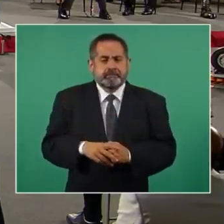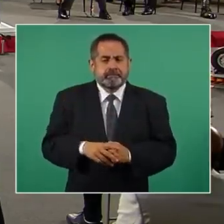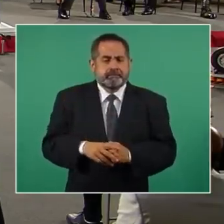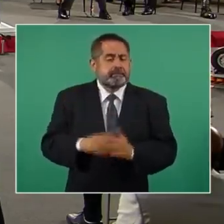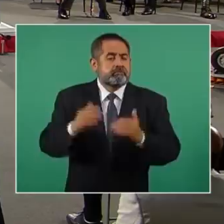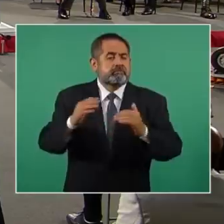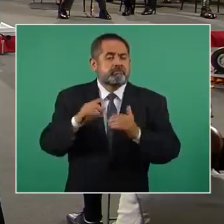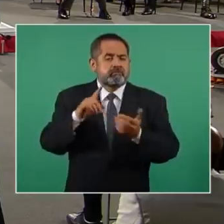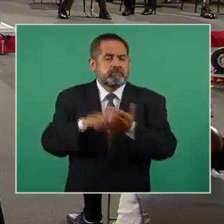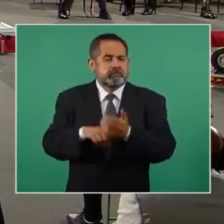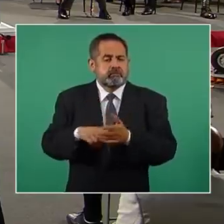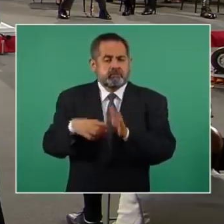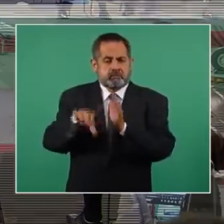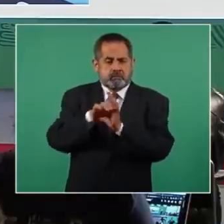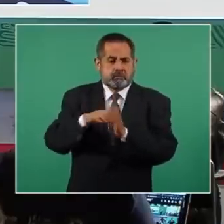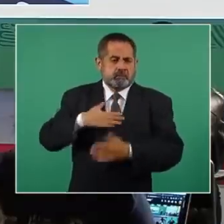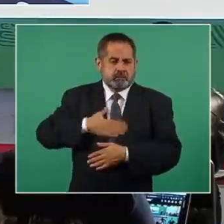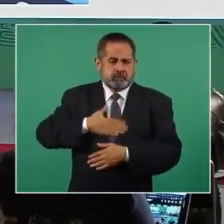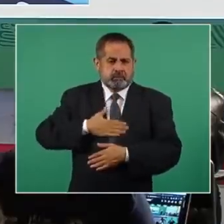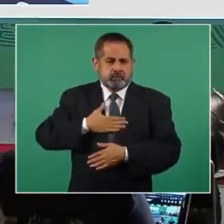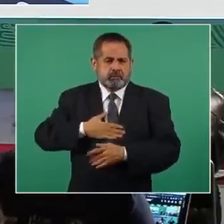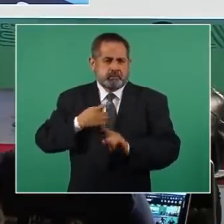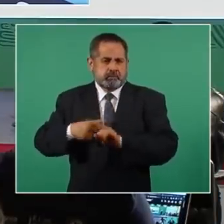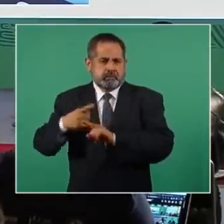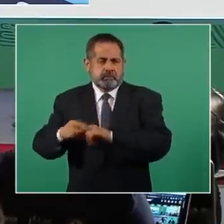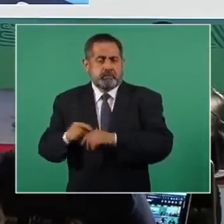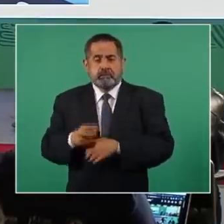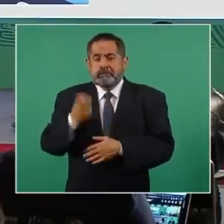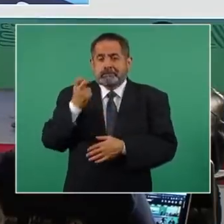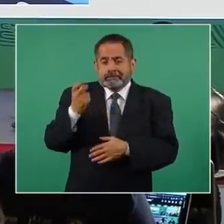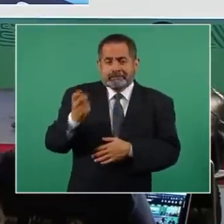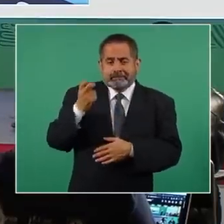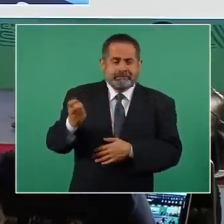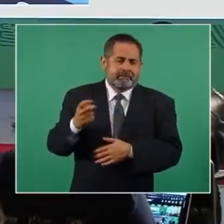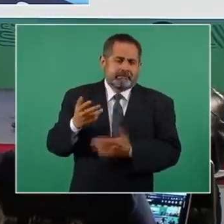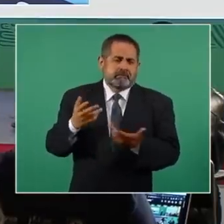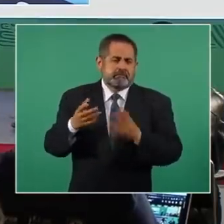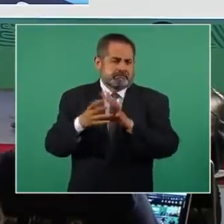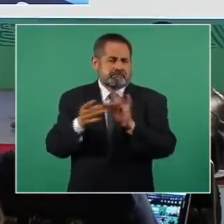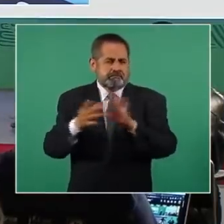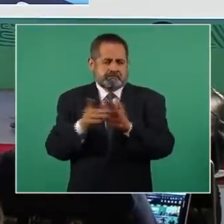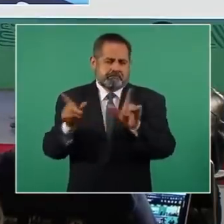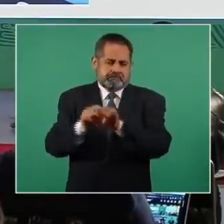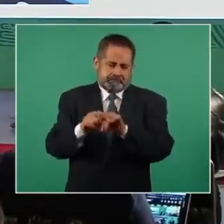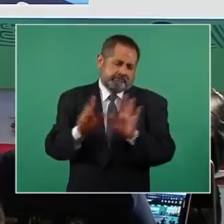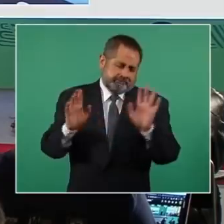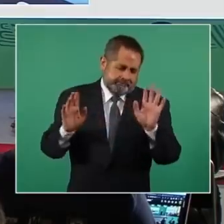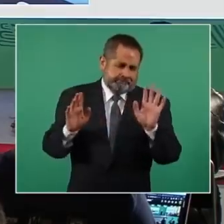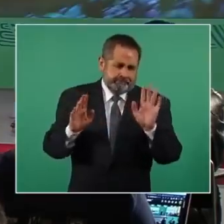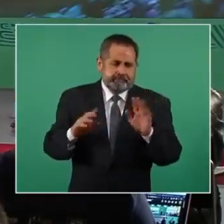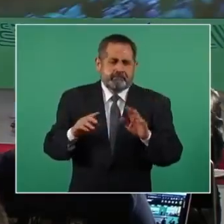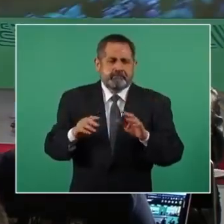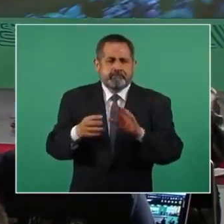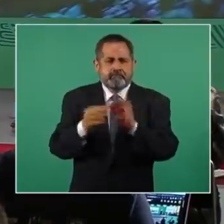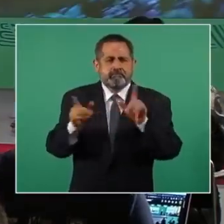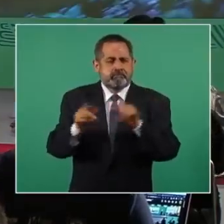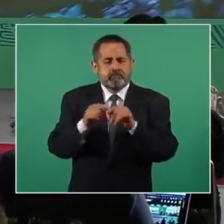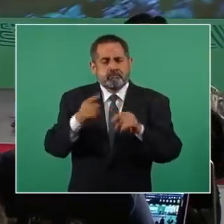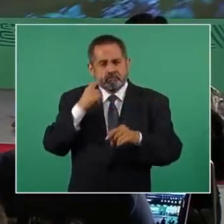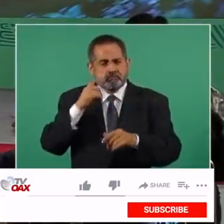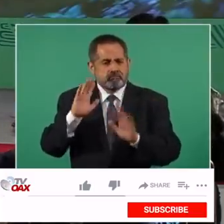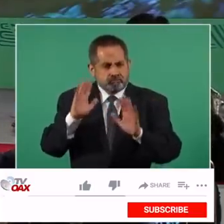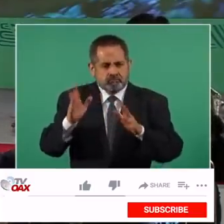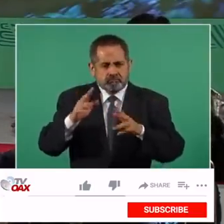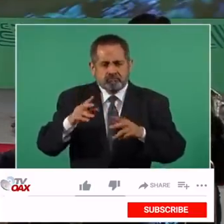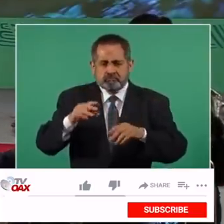servicio de los camarotes de baño, etcétera. En fin, esto es más o menos un repaso rápido, obviamente la que sigue. Hicimos ya